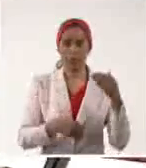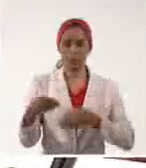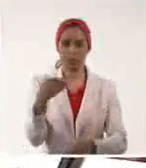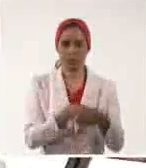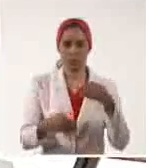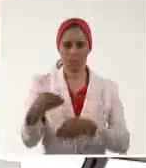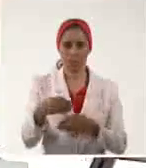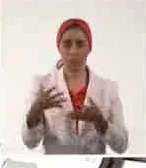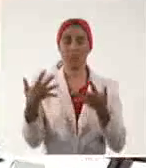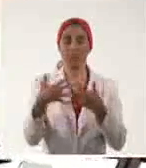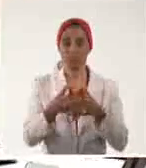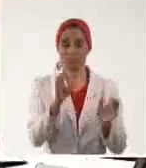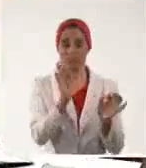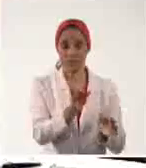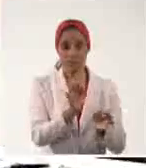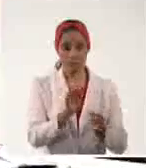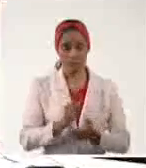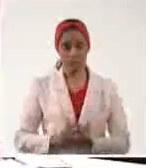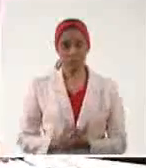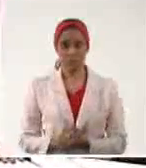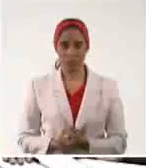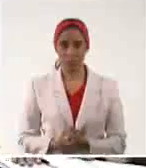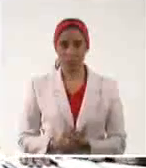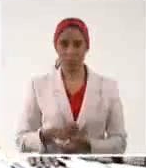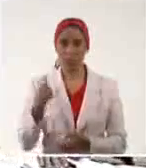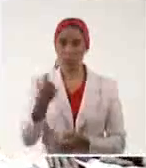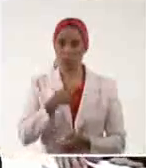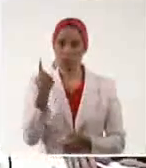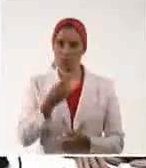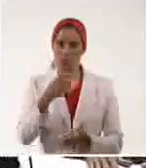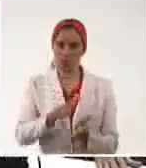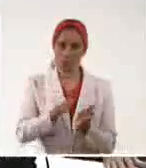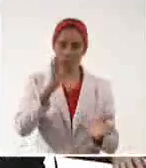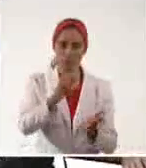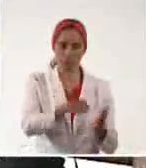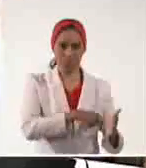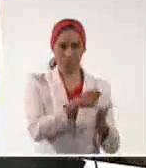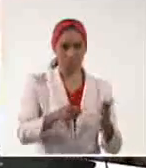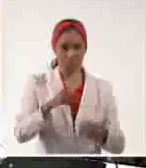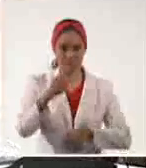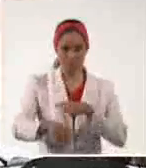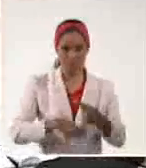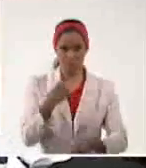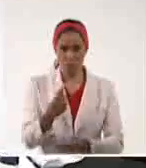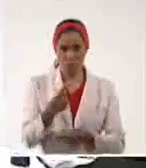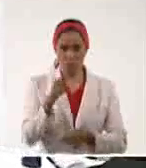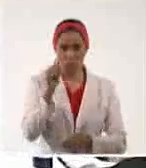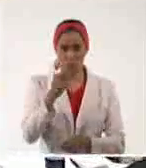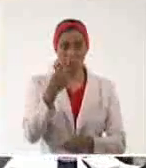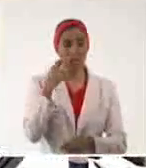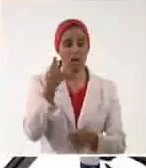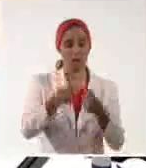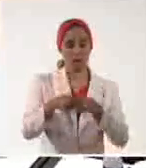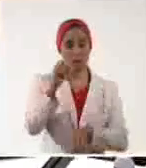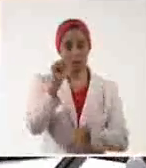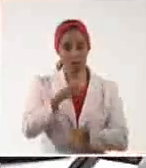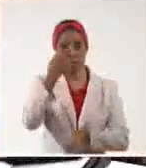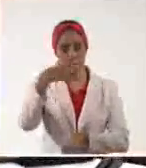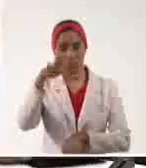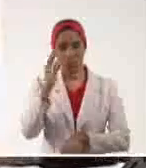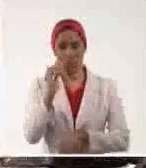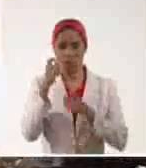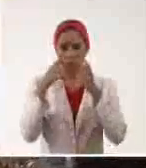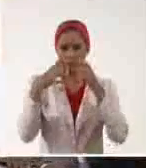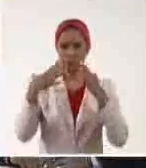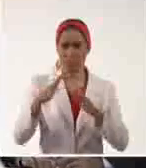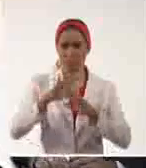norteamericanas. El aliento y materialización de planes terroristas contra Cuba tienen su base en el sentimiento de impunidad